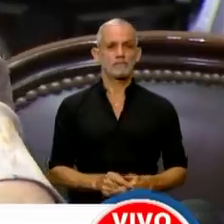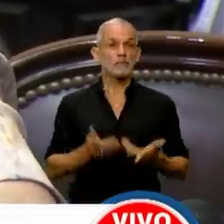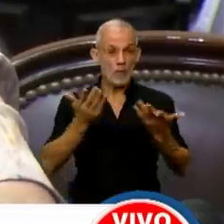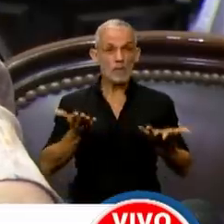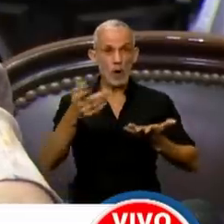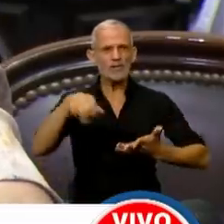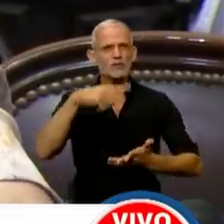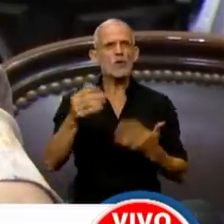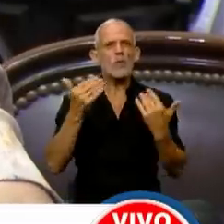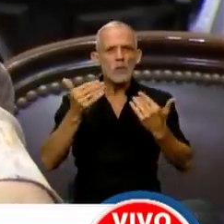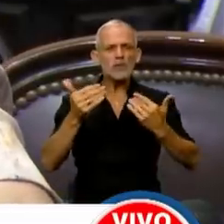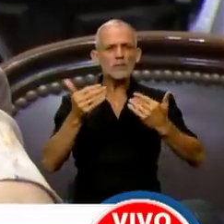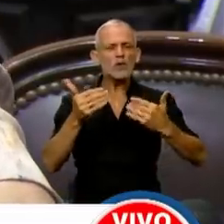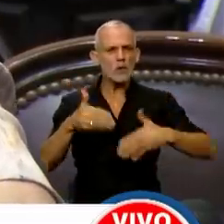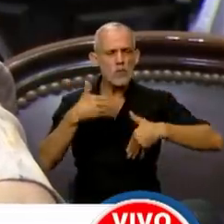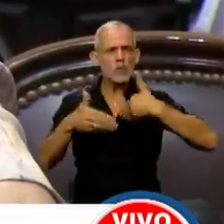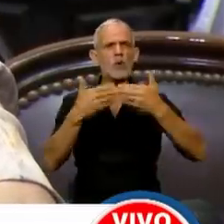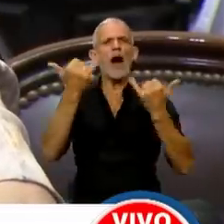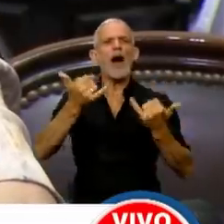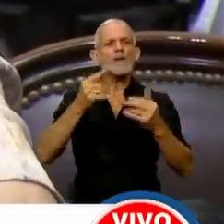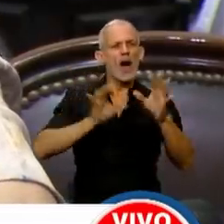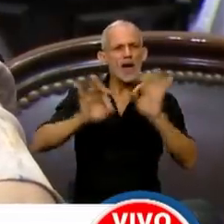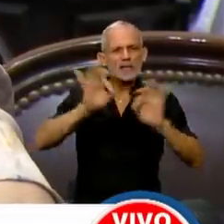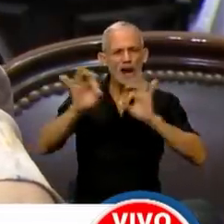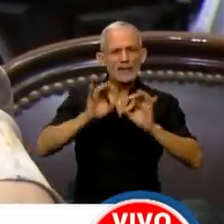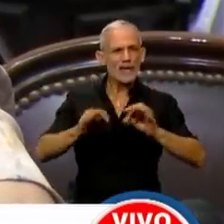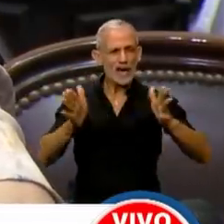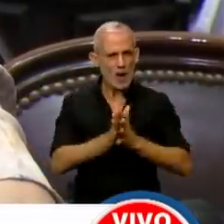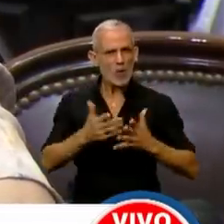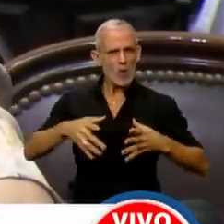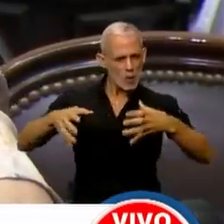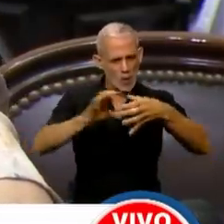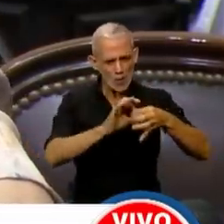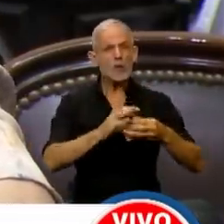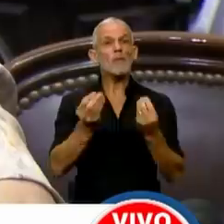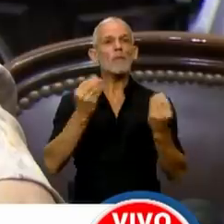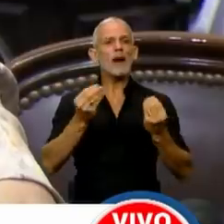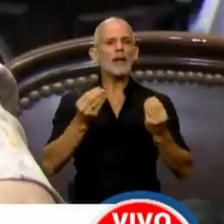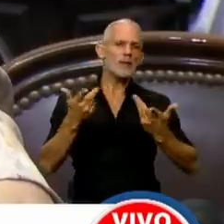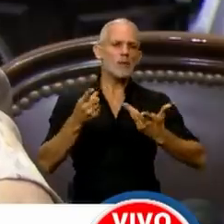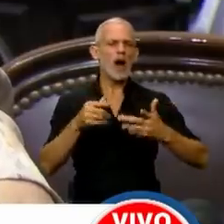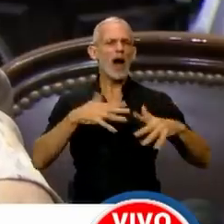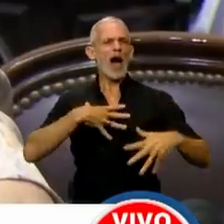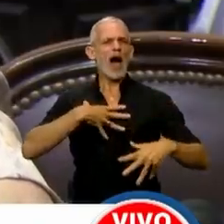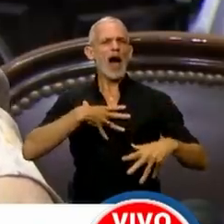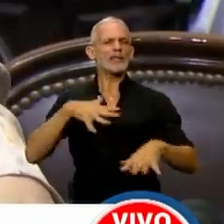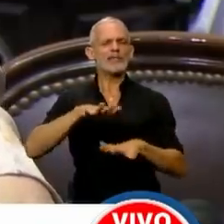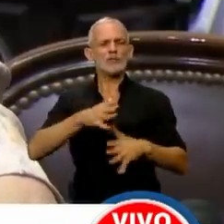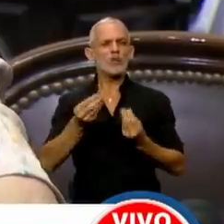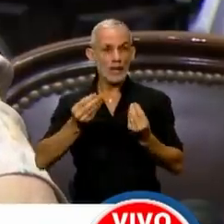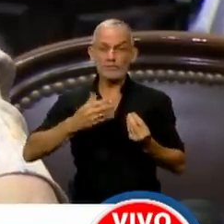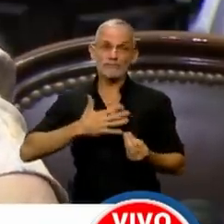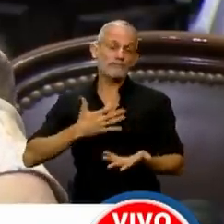Por eso pudimos tener una estrategia conjunta para doblegar una actitud